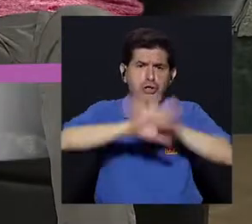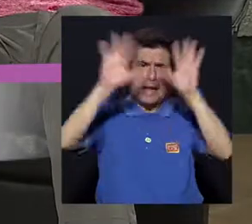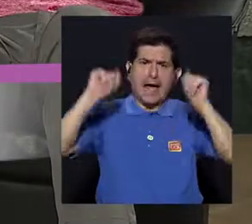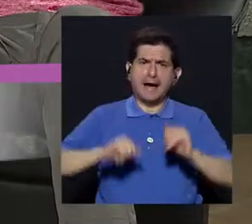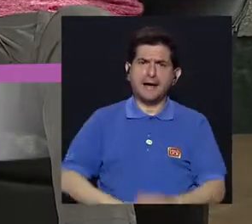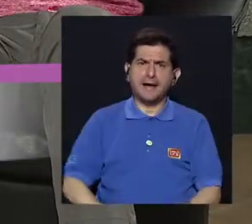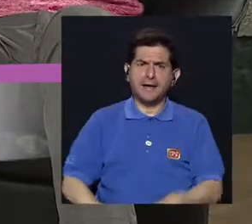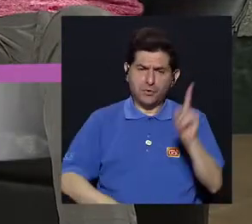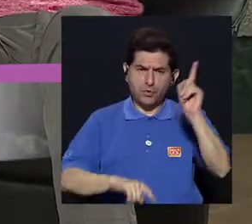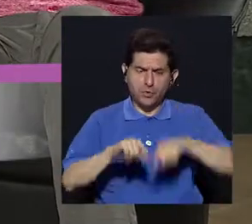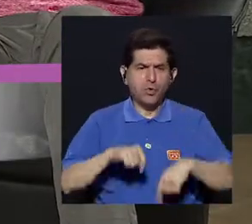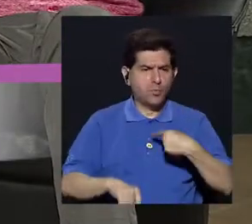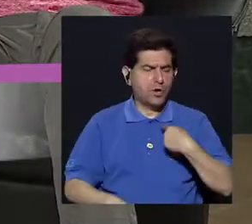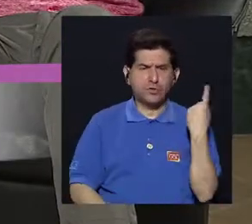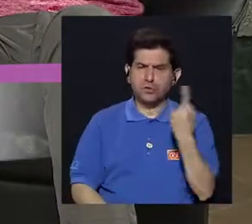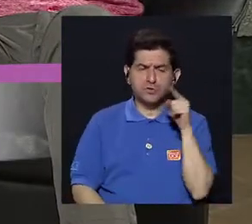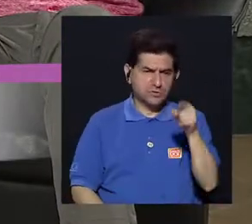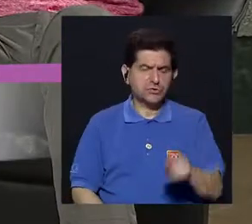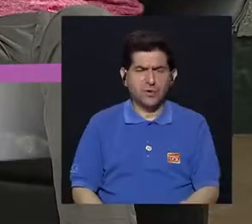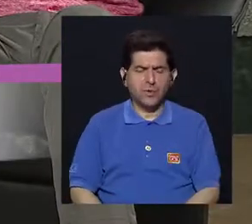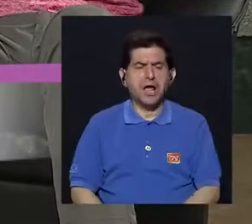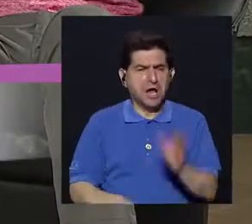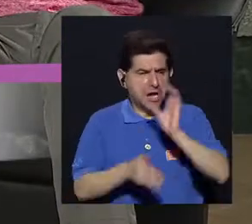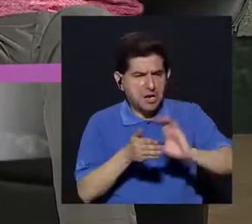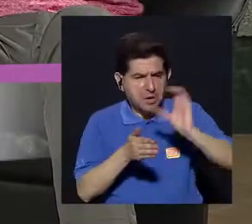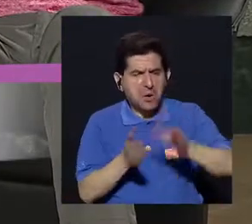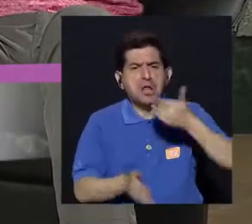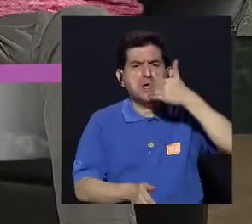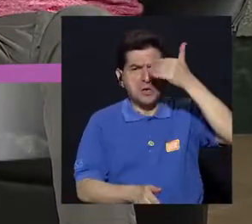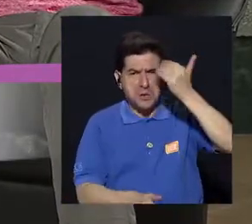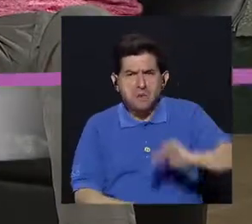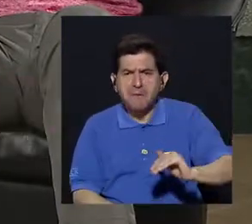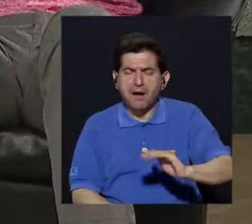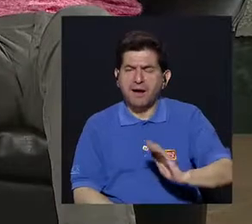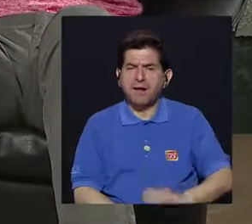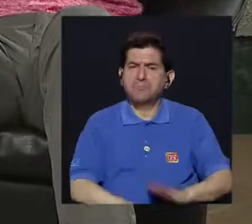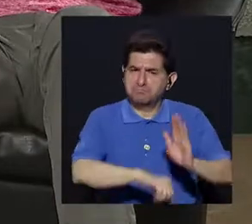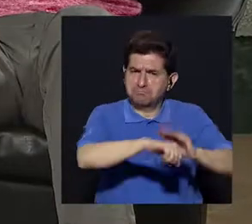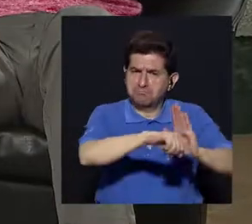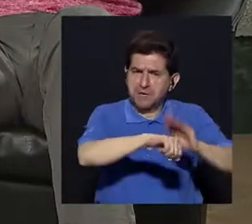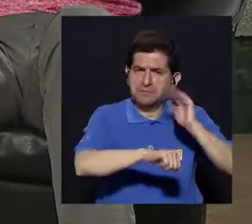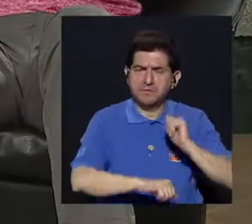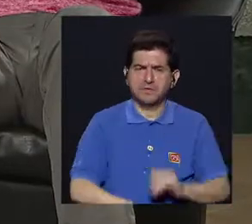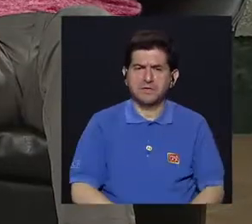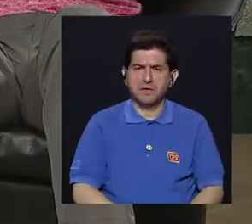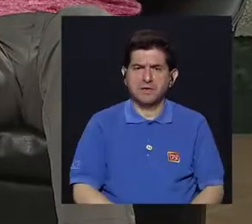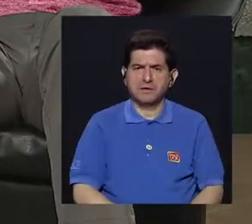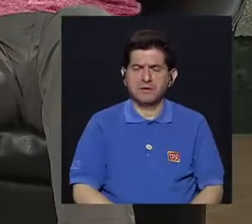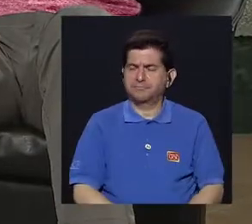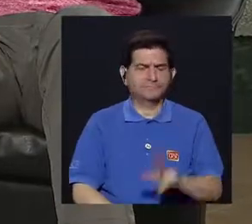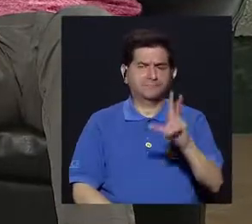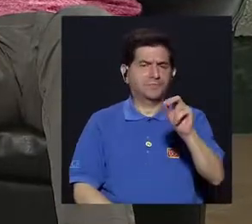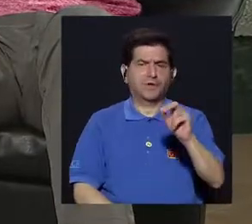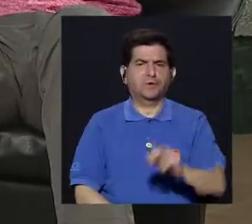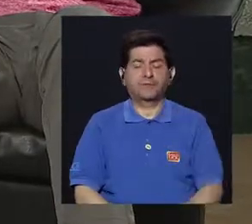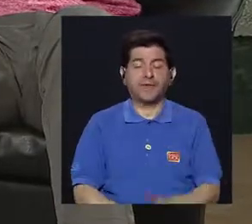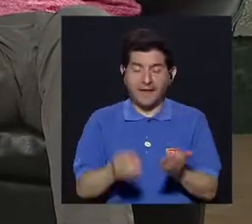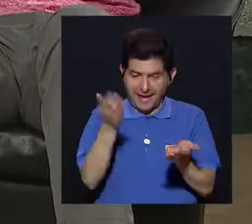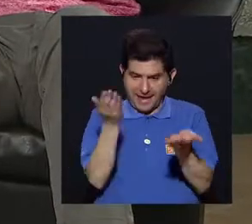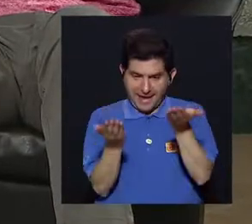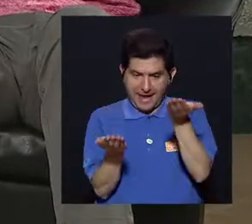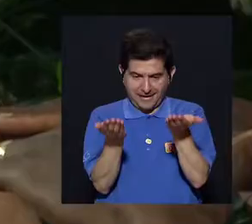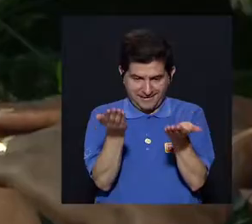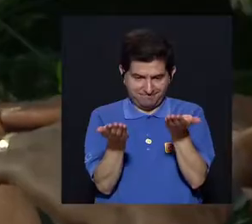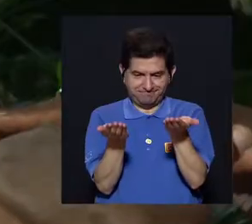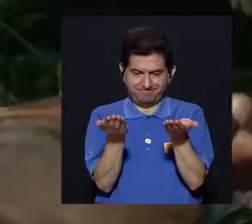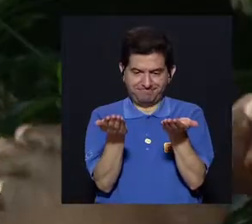sí, no le puedo permitir ir mal en el colegio, ¿verdad? Y estar bien. Yo creo que todo es de